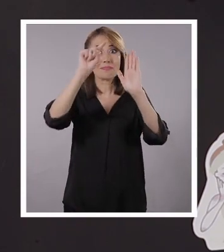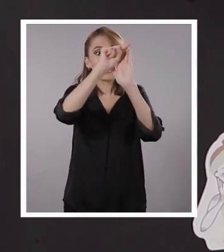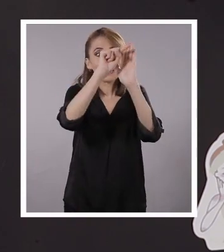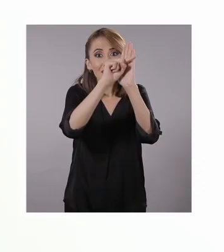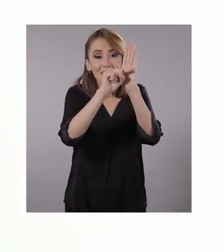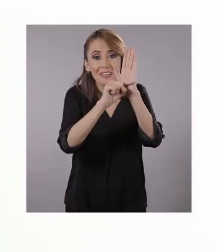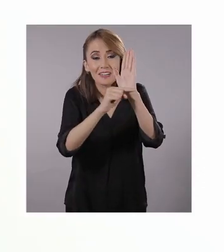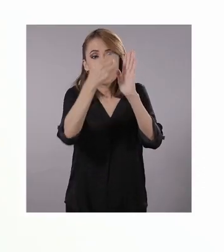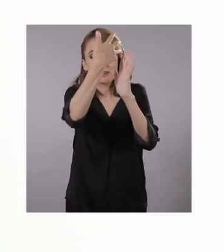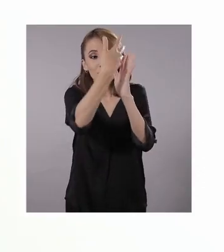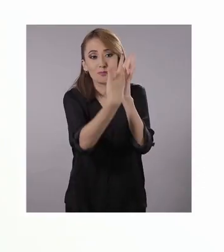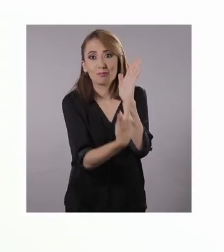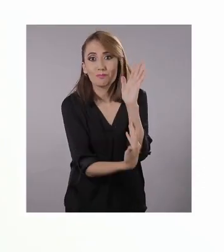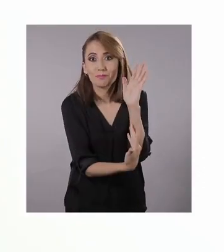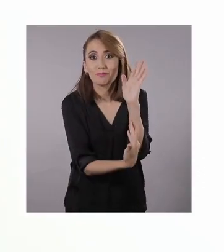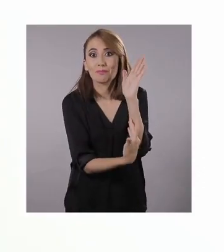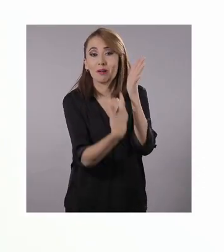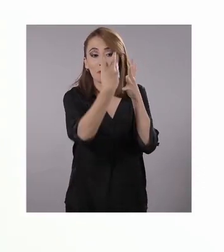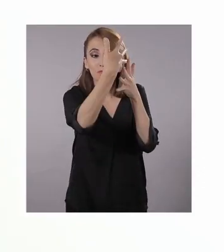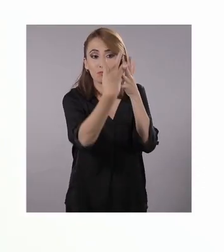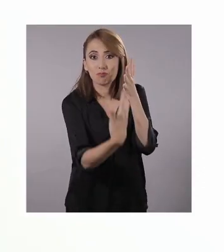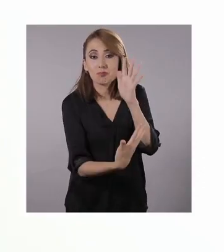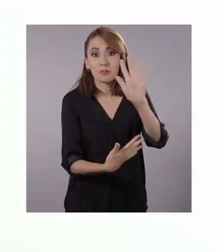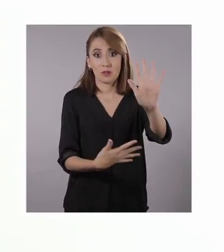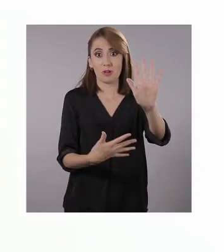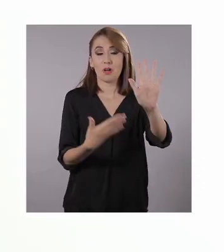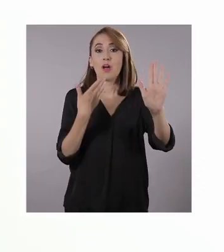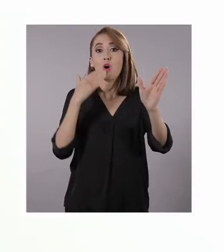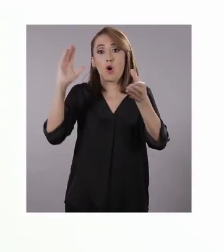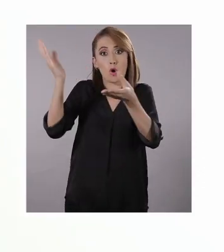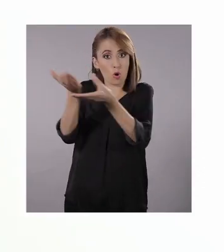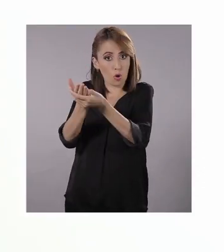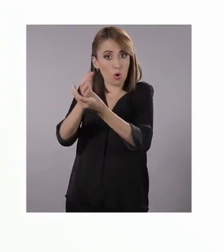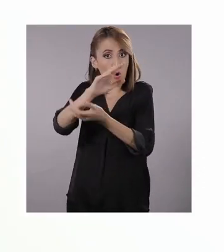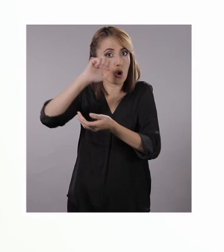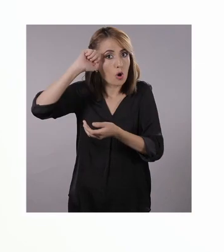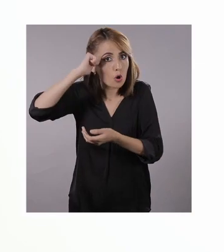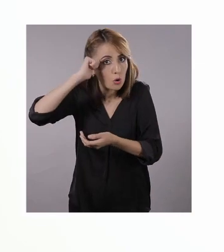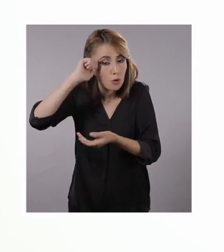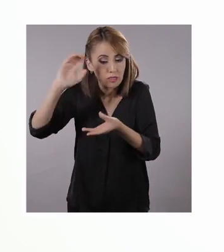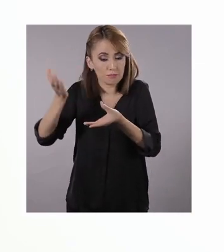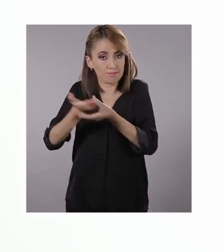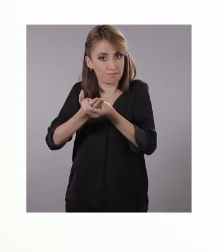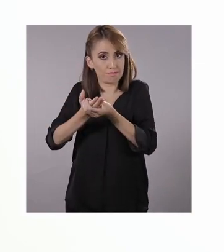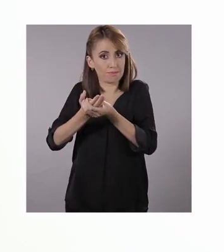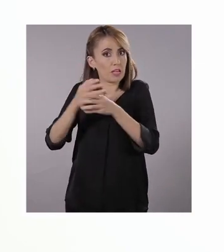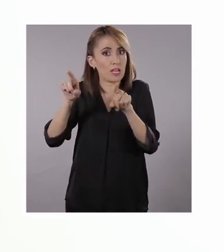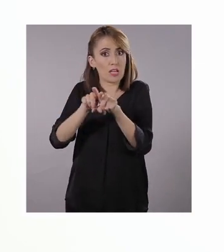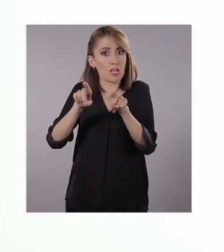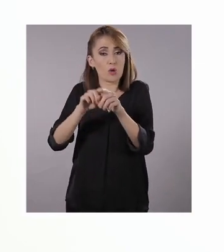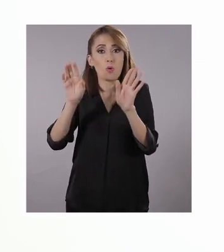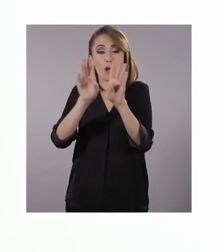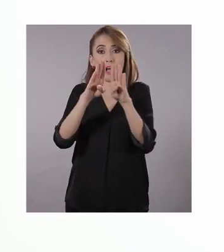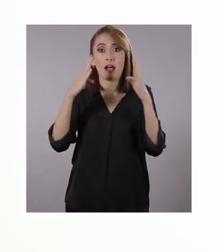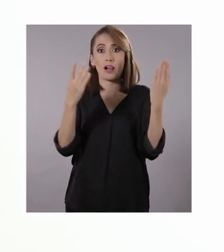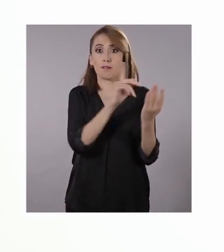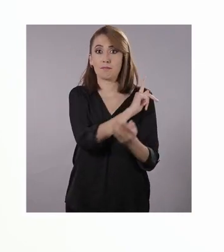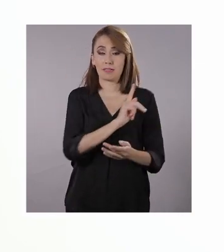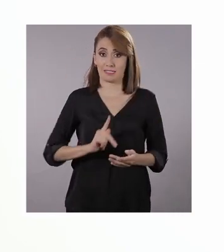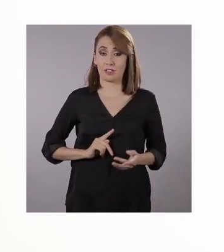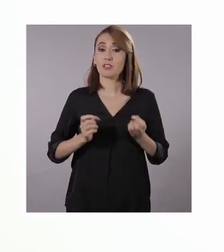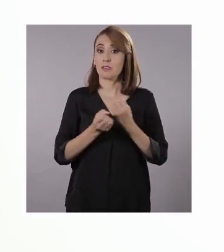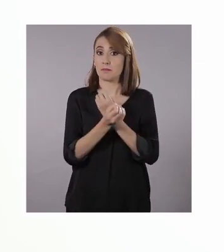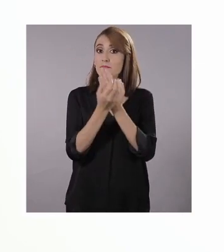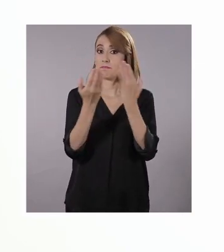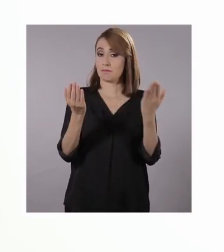salud. ¡Fantástico! ¡Qué genial este acróstico! No se olviden apuntar su acróstico dentro del portafolio